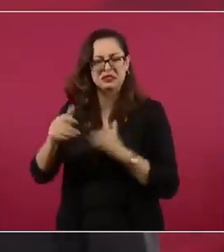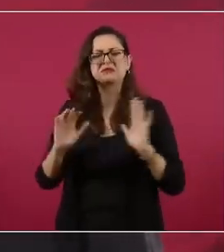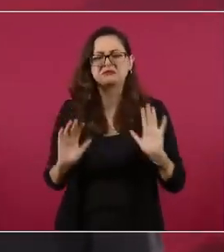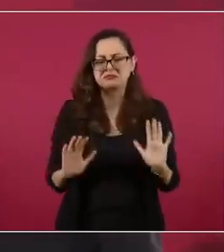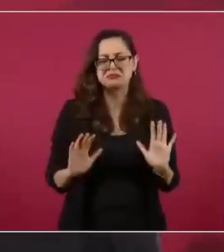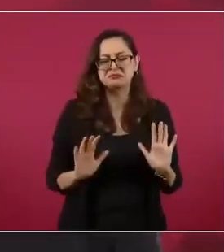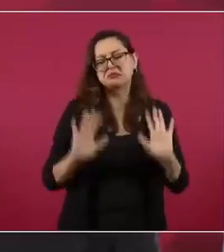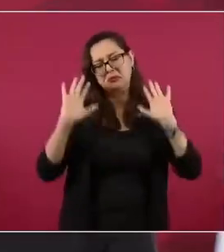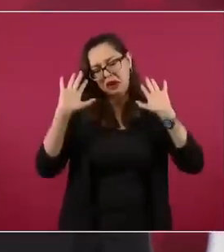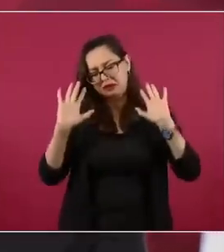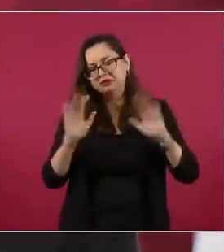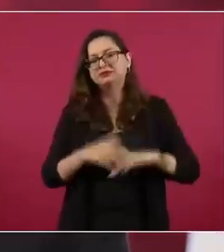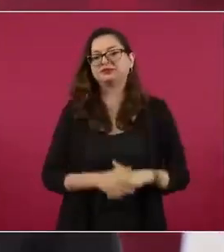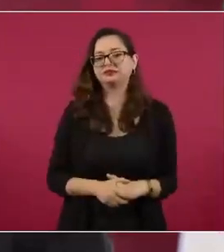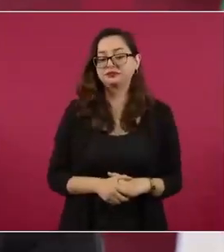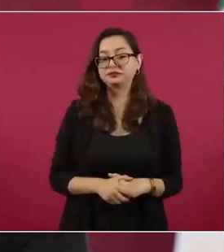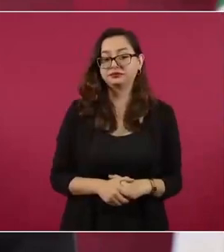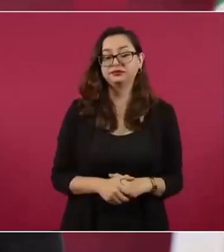Bueno,